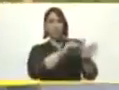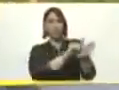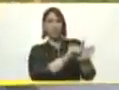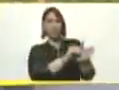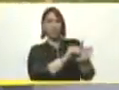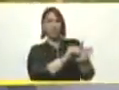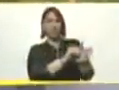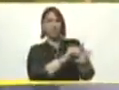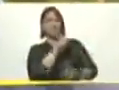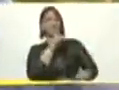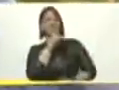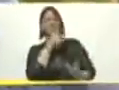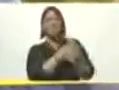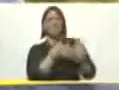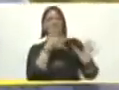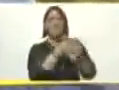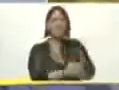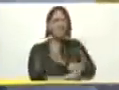quién